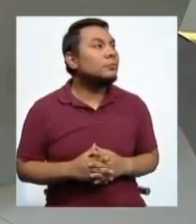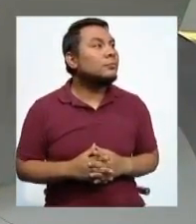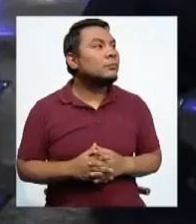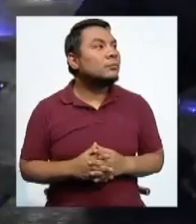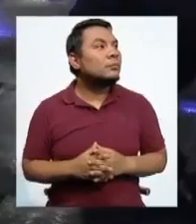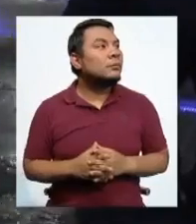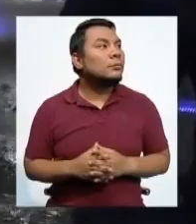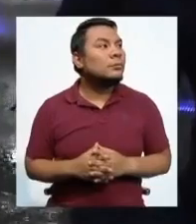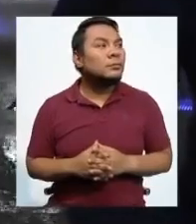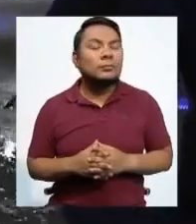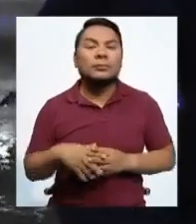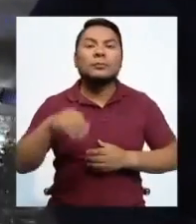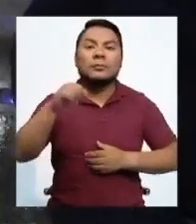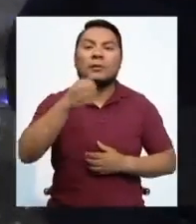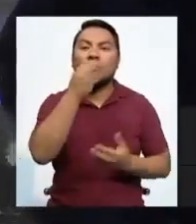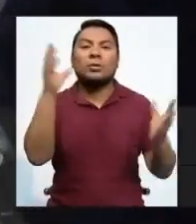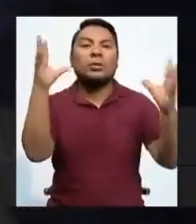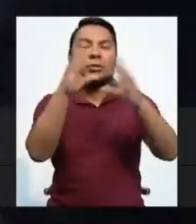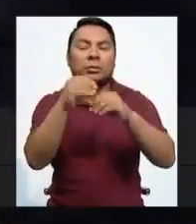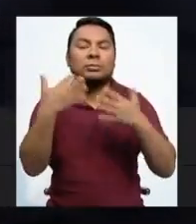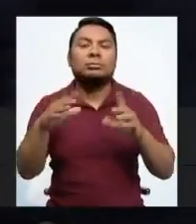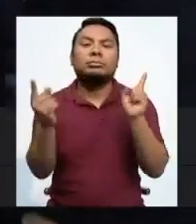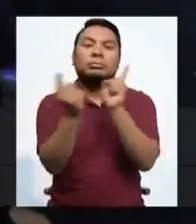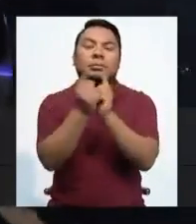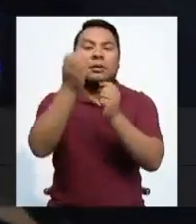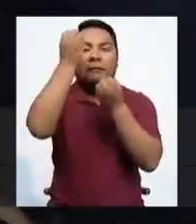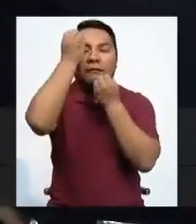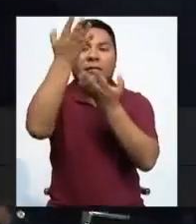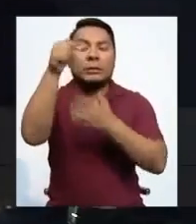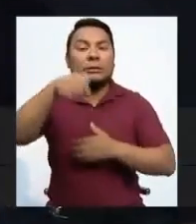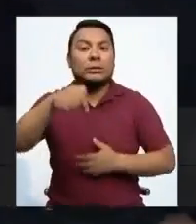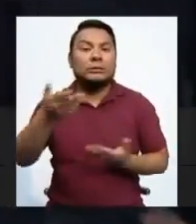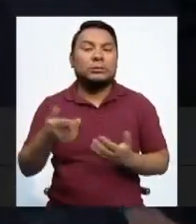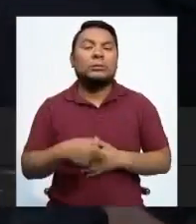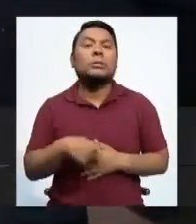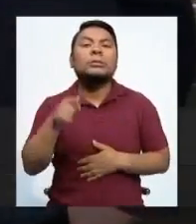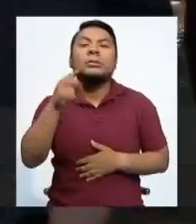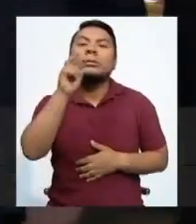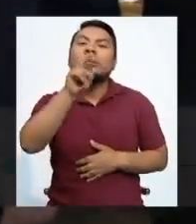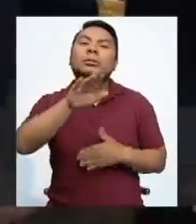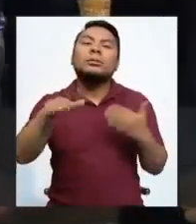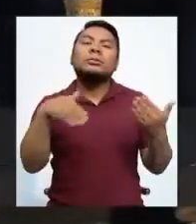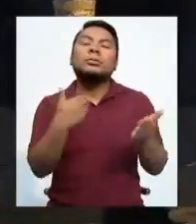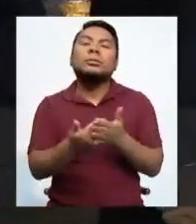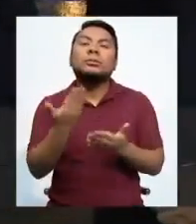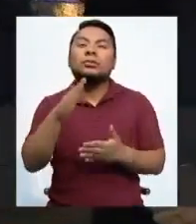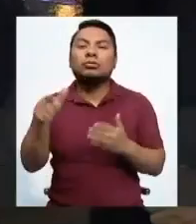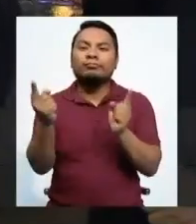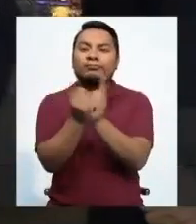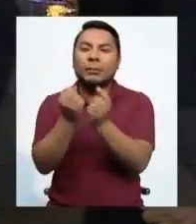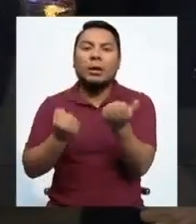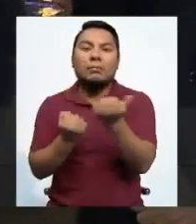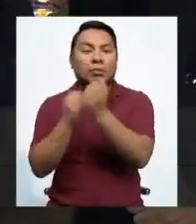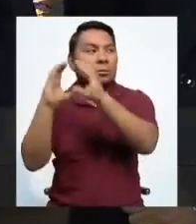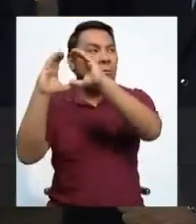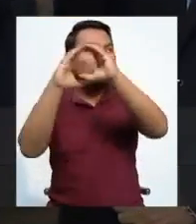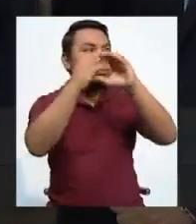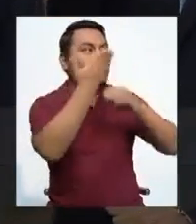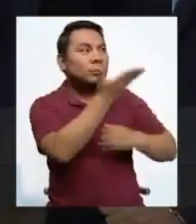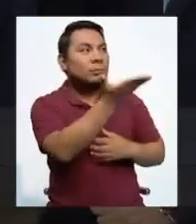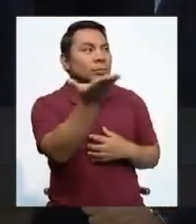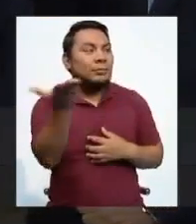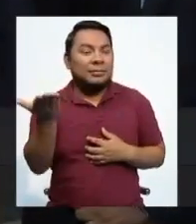Así es, compañeros, ¿cómo están? Buenas noches. Retomamos la información justamente desde este punto. Nos encontrábamos haciendo algunas tomas de apoyo de esta plaza nueva